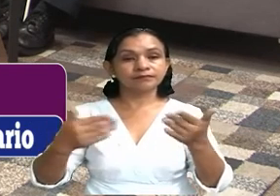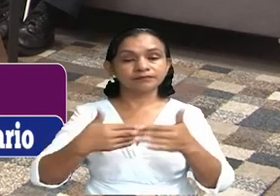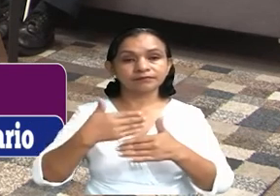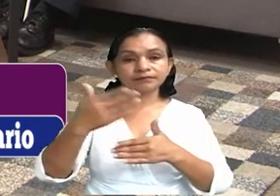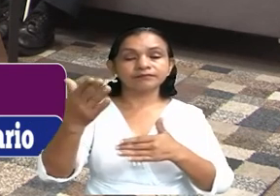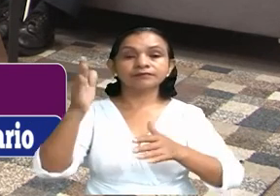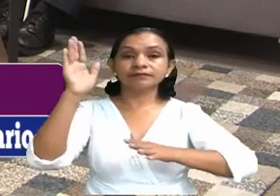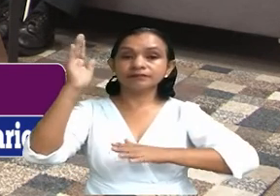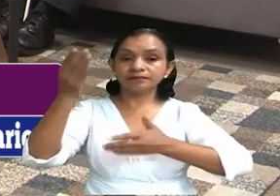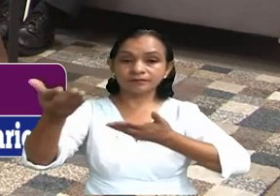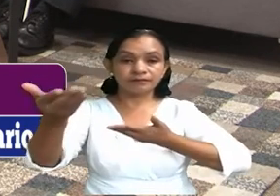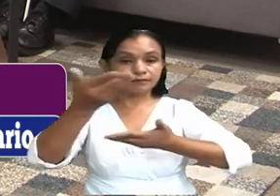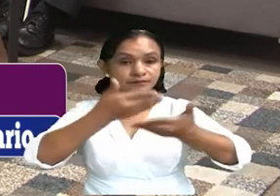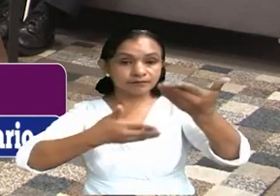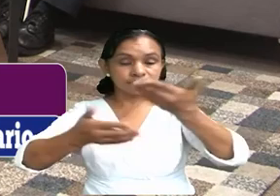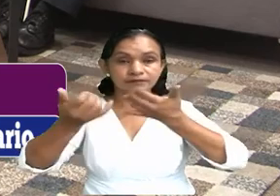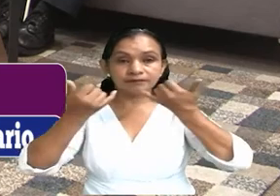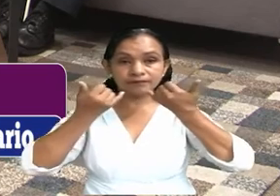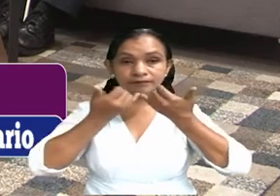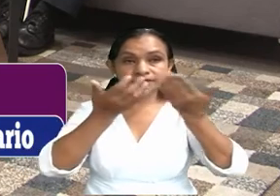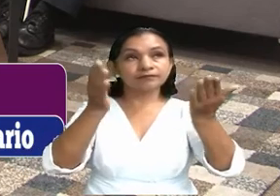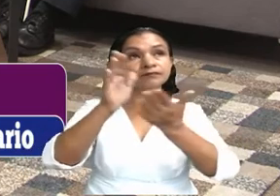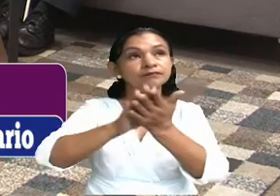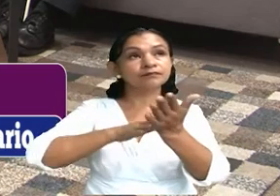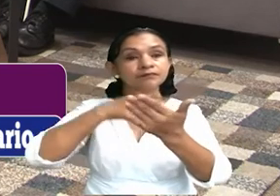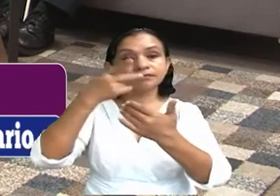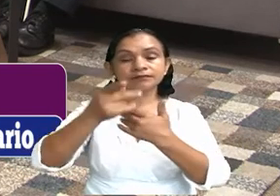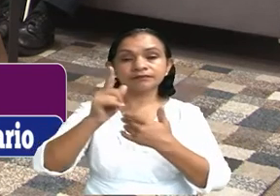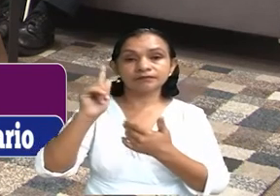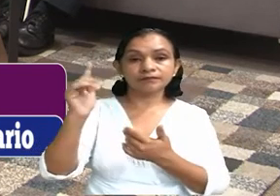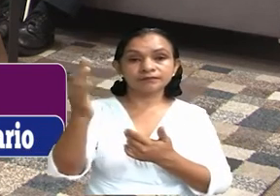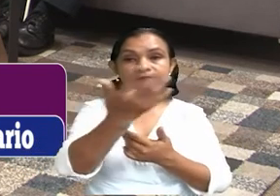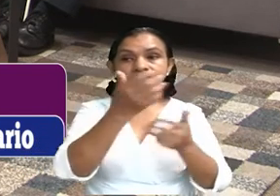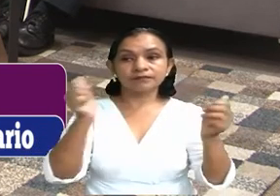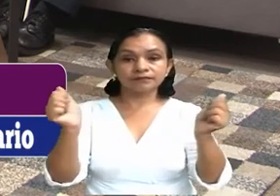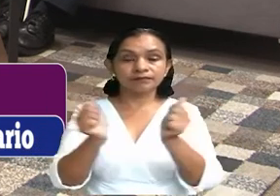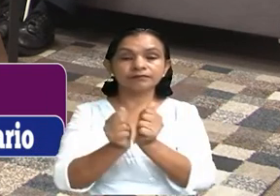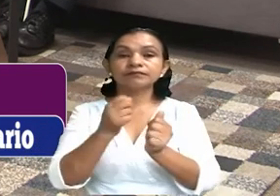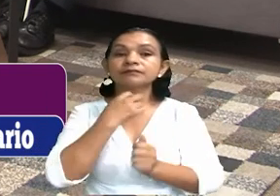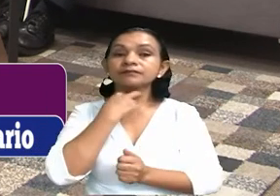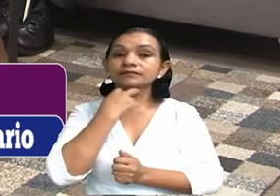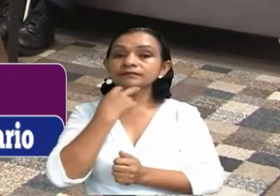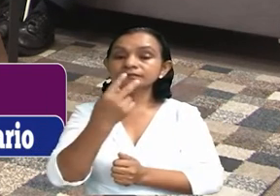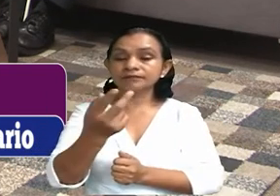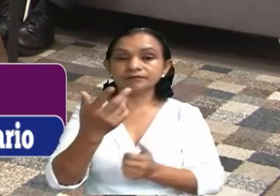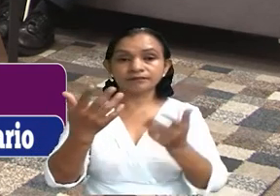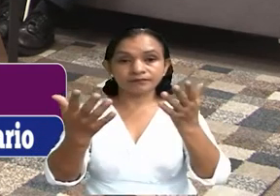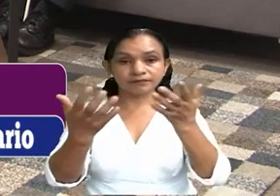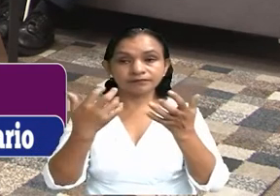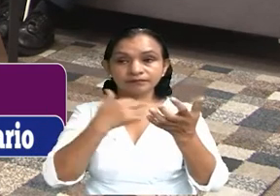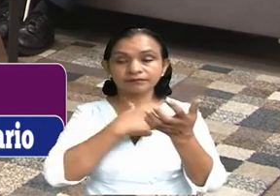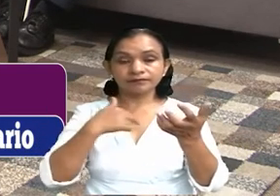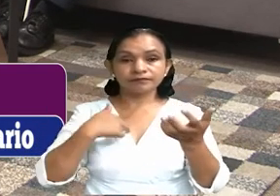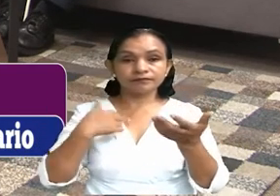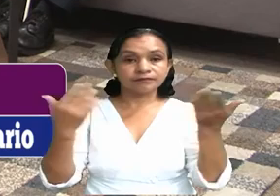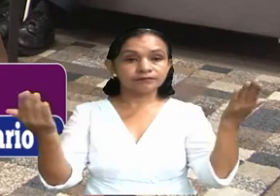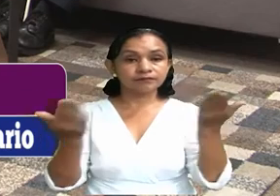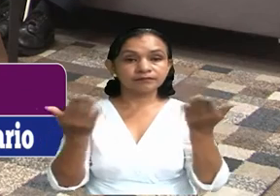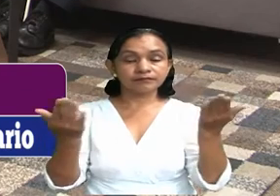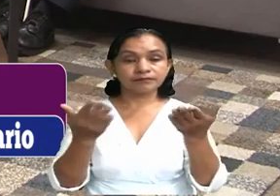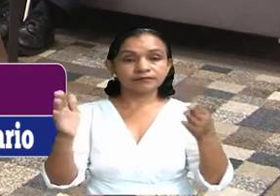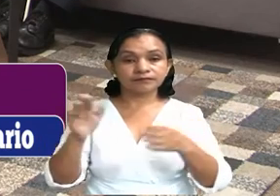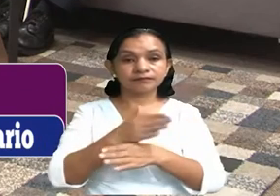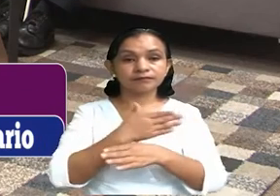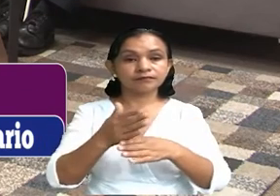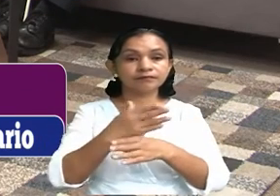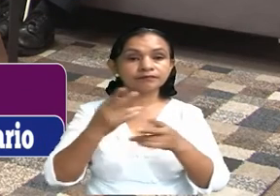de compartir esa información que hay en el programa Todos con Voz. Y es ahí donde está el reto, pues, de cómo los distintos aspectos de la